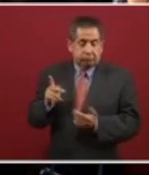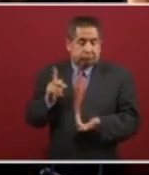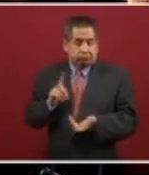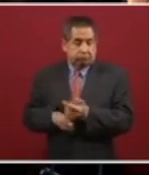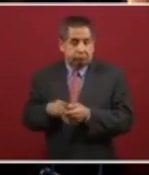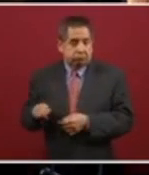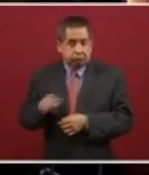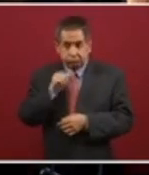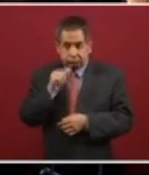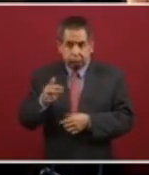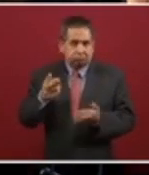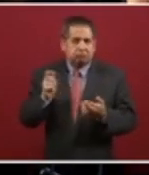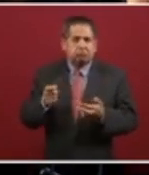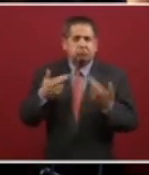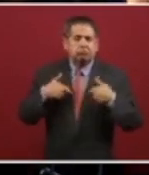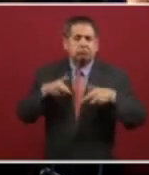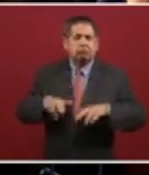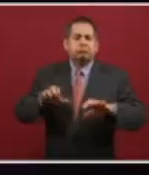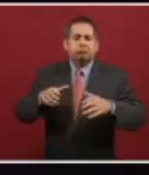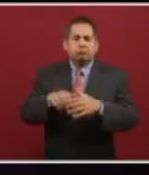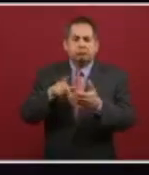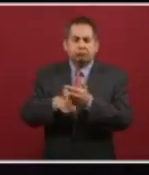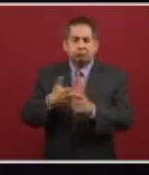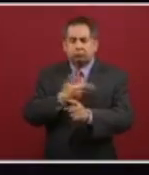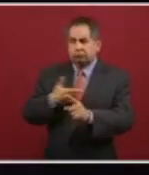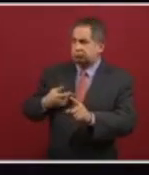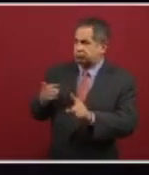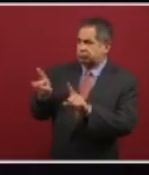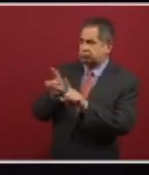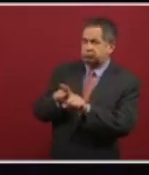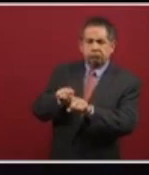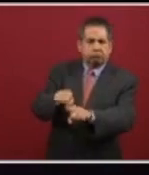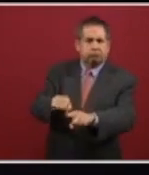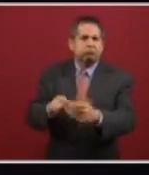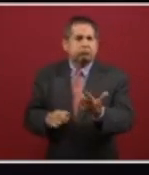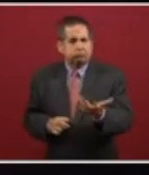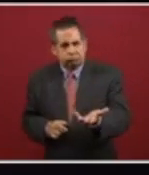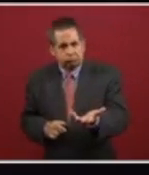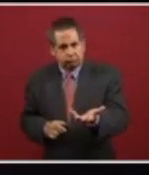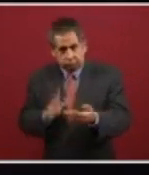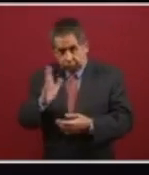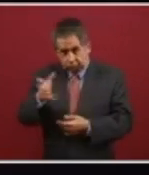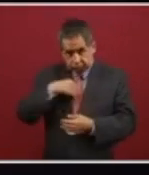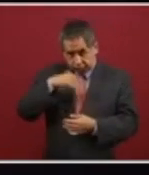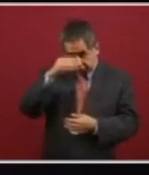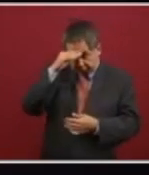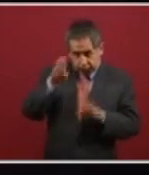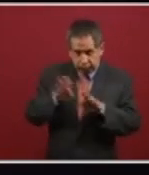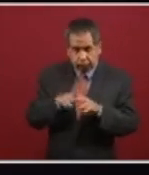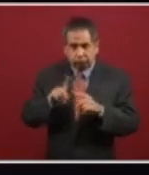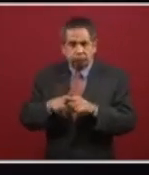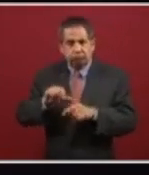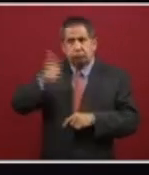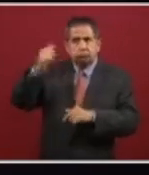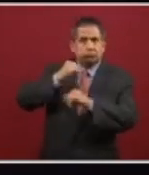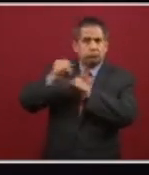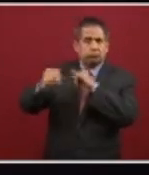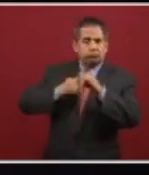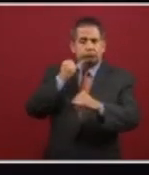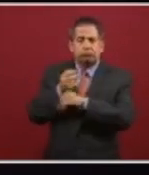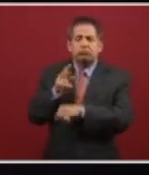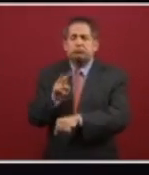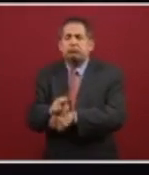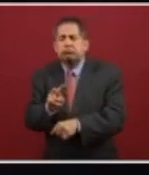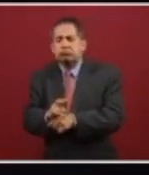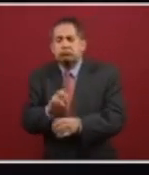cuentas es representante del Ejecutivo Federal, si ya tienen contemplado un observador internacional, y